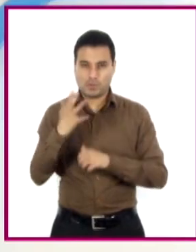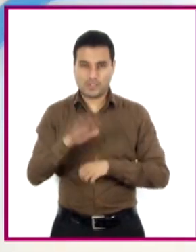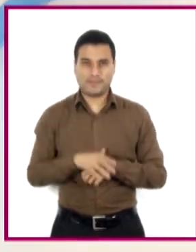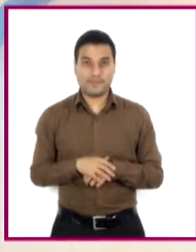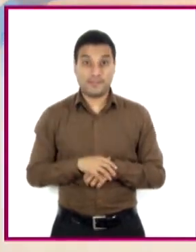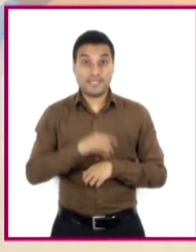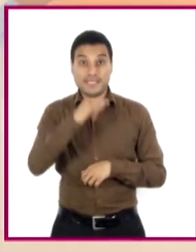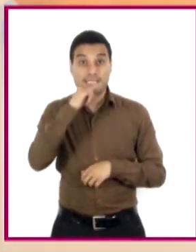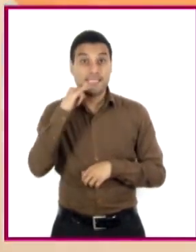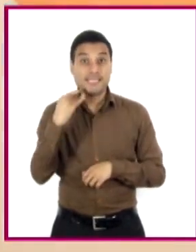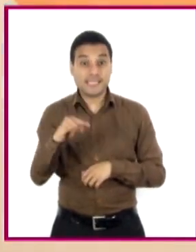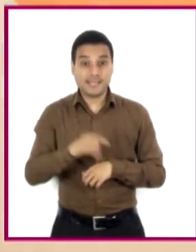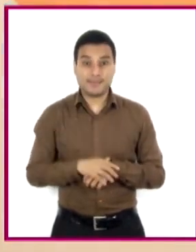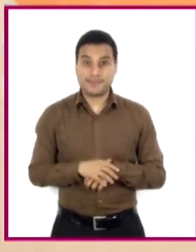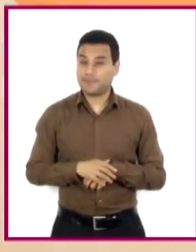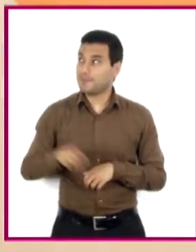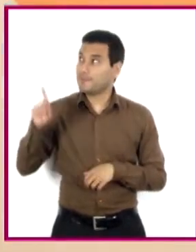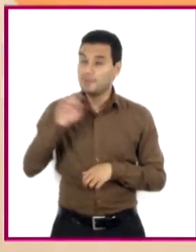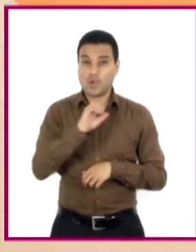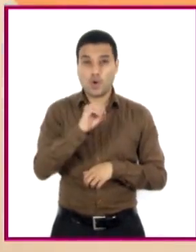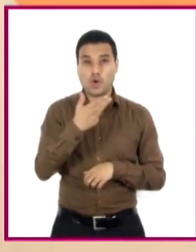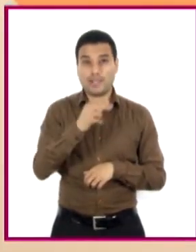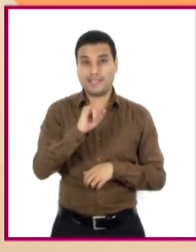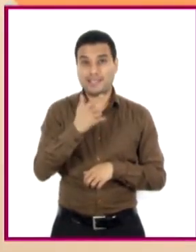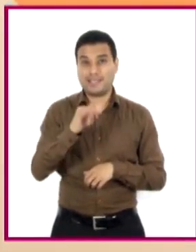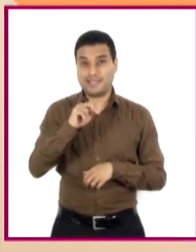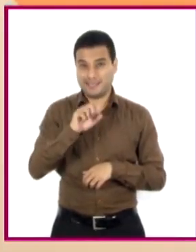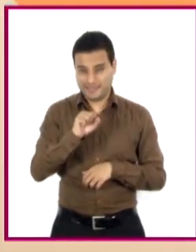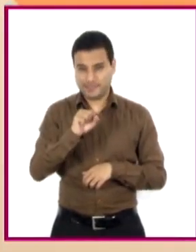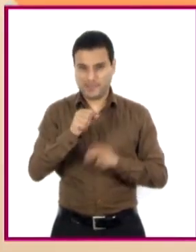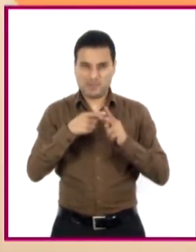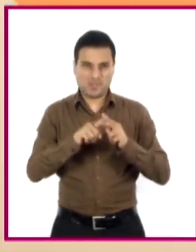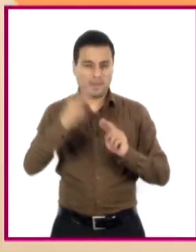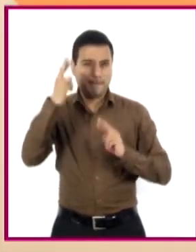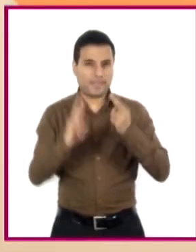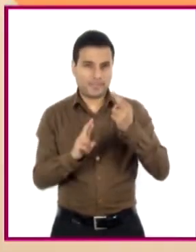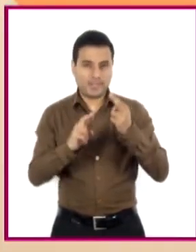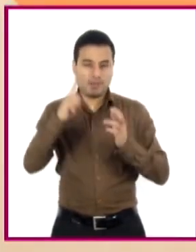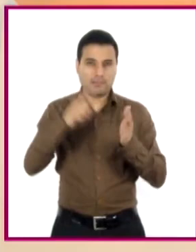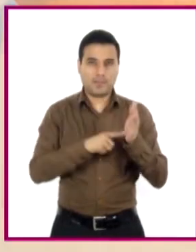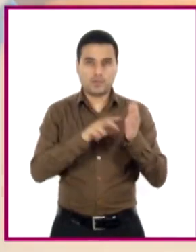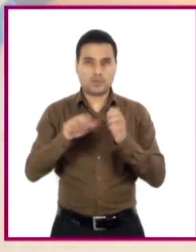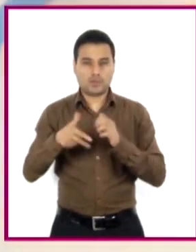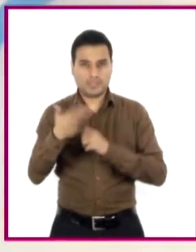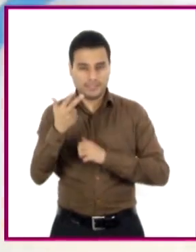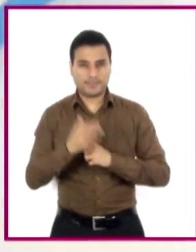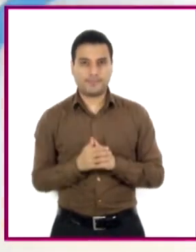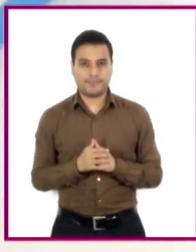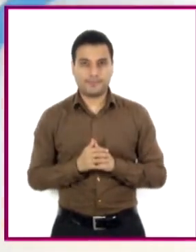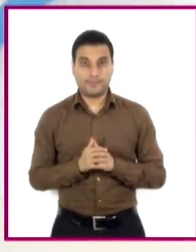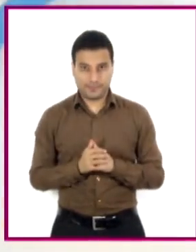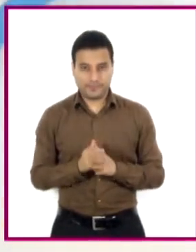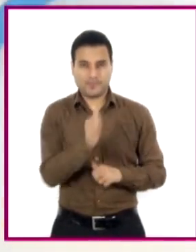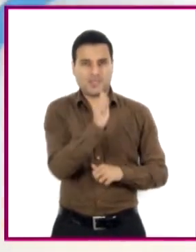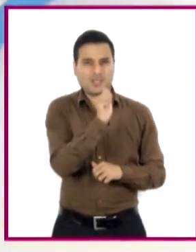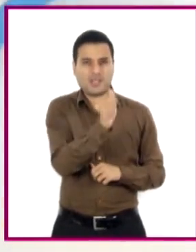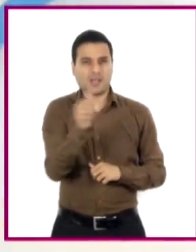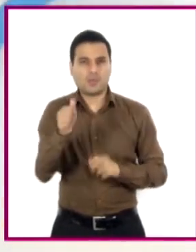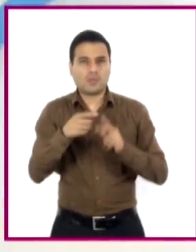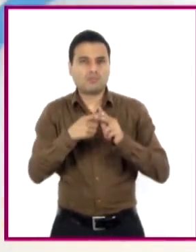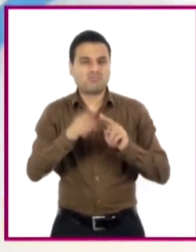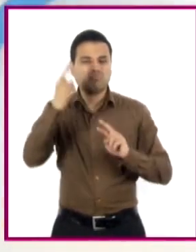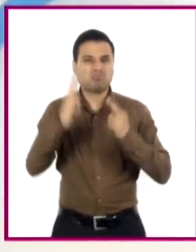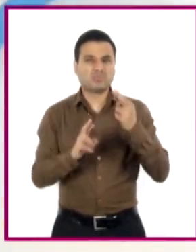Chile, Bernardo O'Higgins emprendió la lucha desde 1813, cada uno influenciado por las